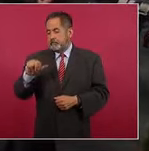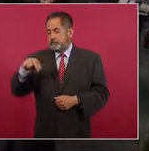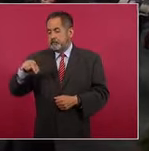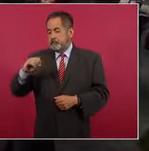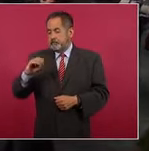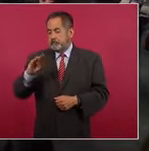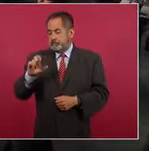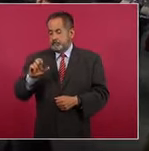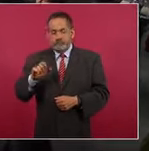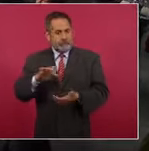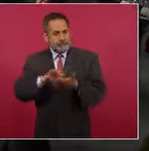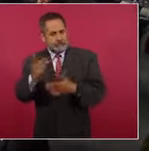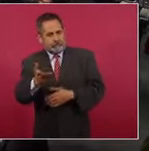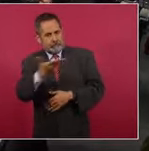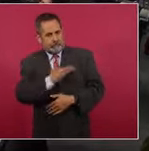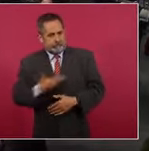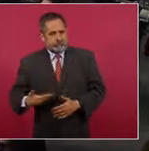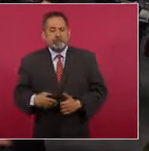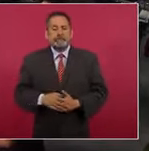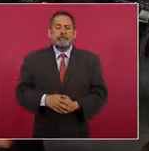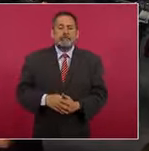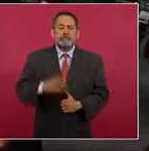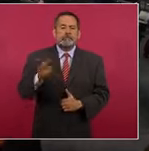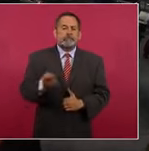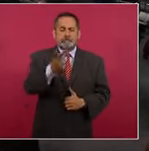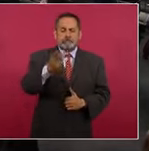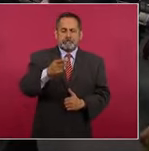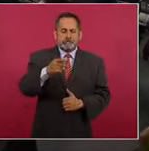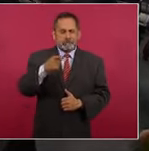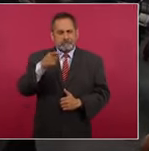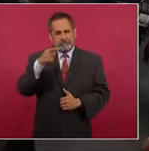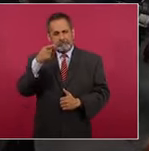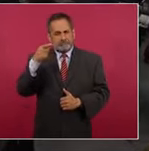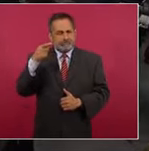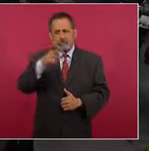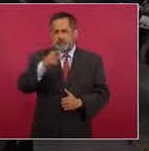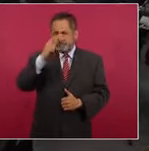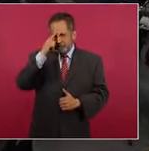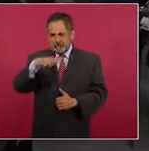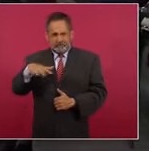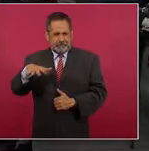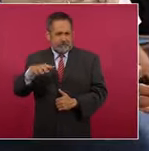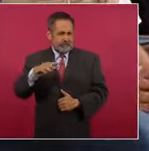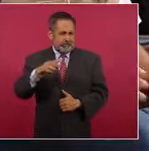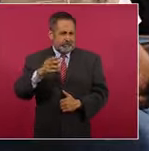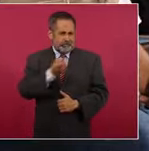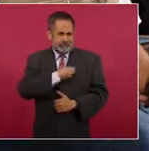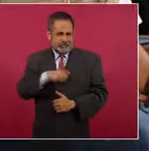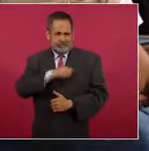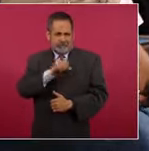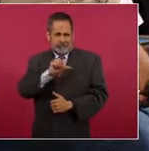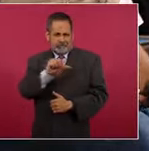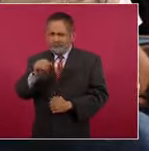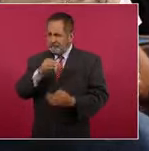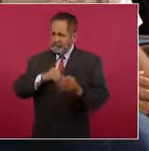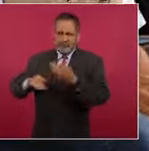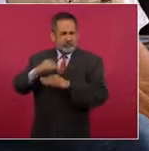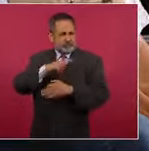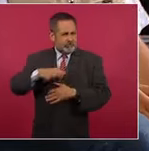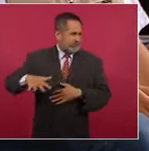Quisiera preguntarle, en este sistema de universalización de la salud, tengo entendido que